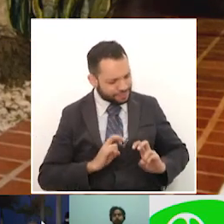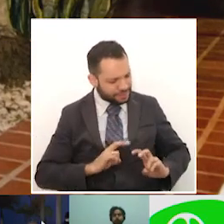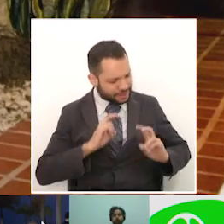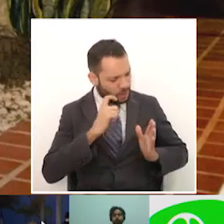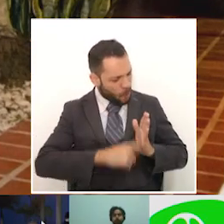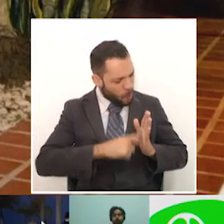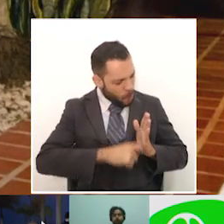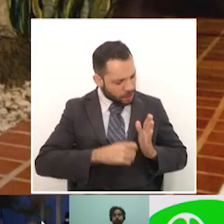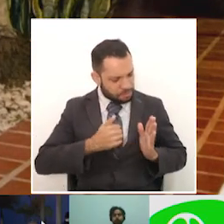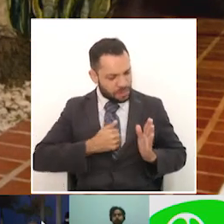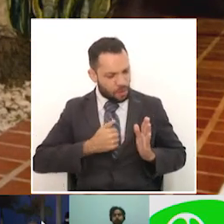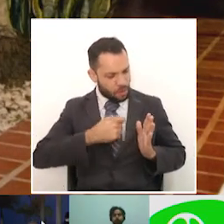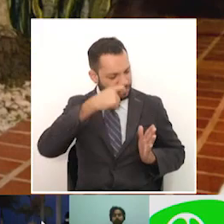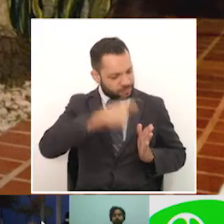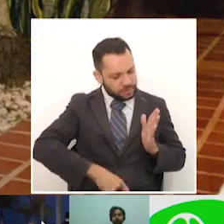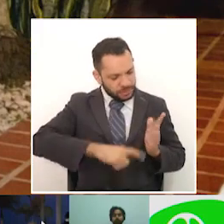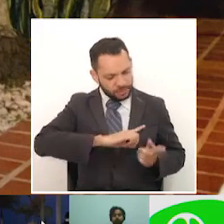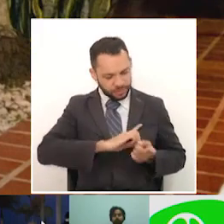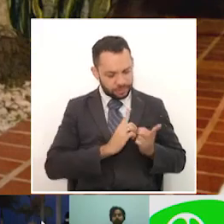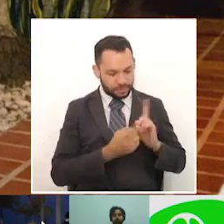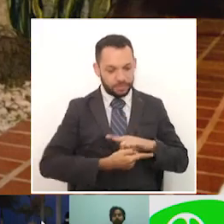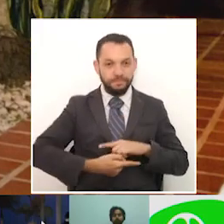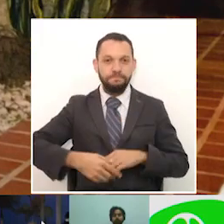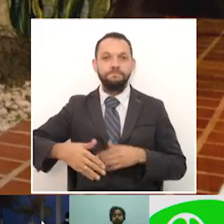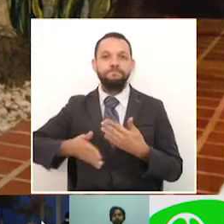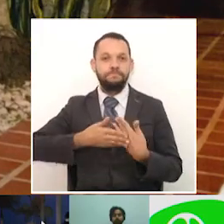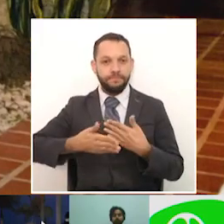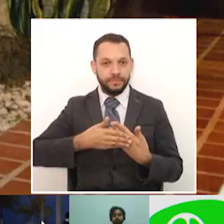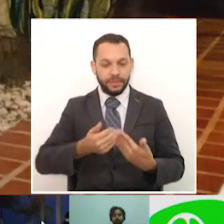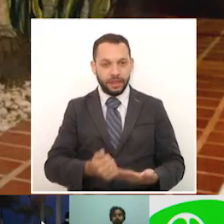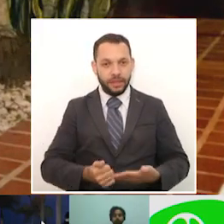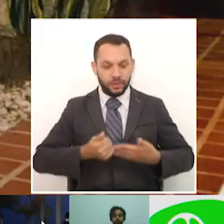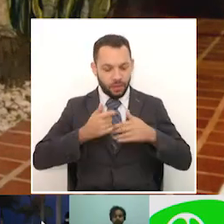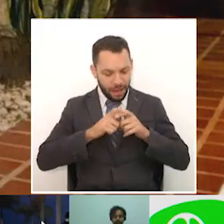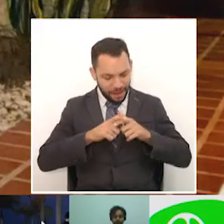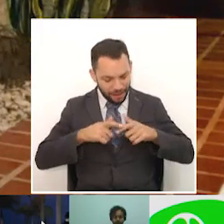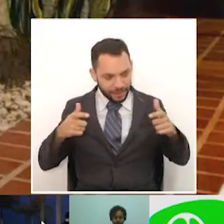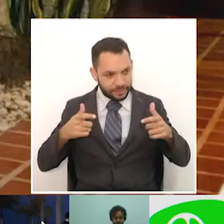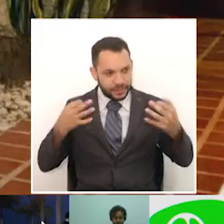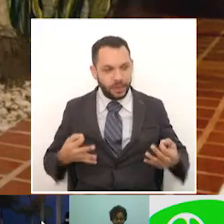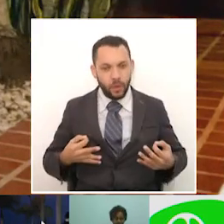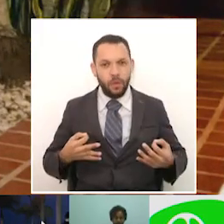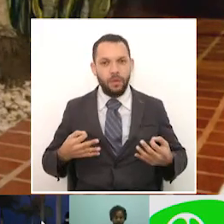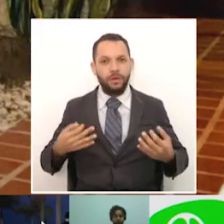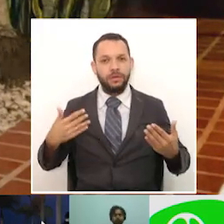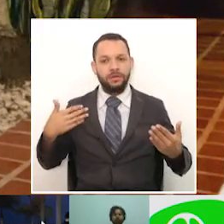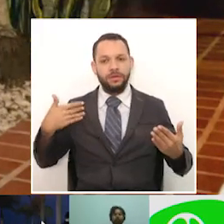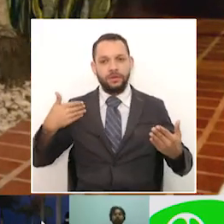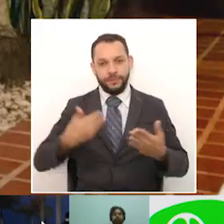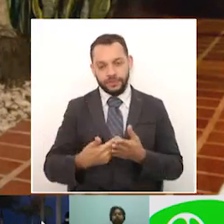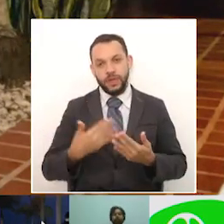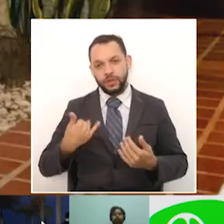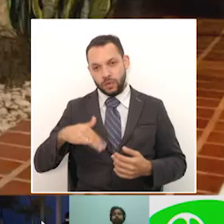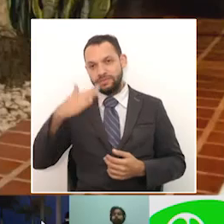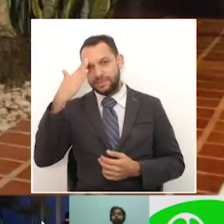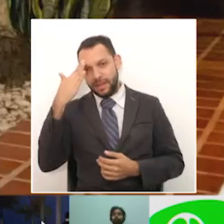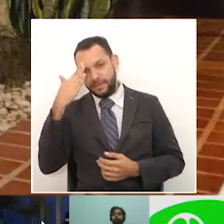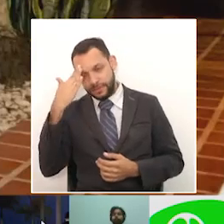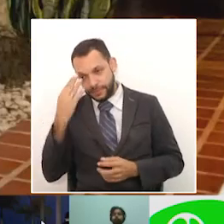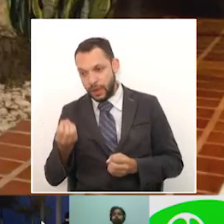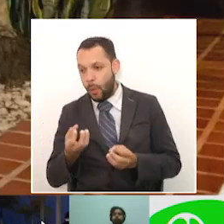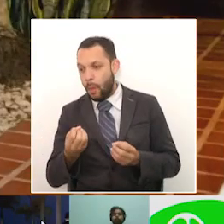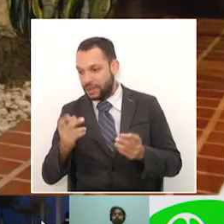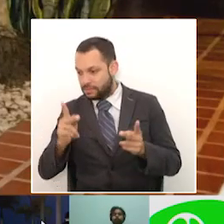interior. Y eso ha sido las cosas más grandes que, por ejemplo, yo sé que muchas personas que hemos estado